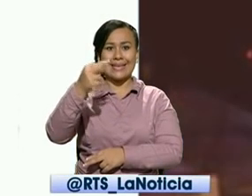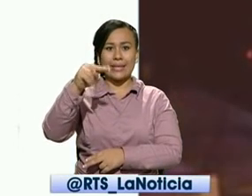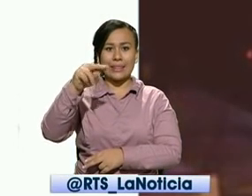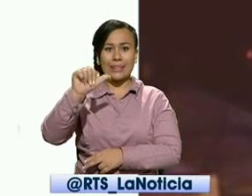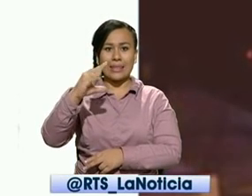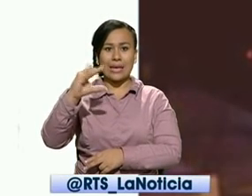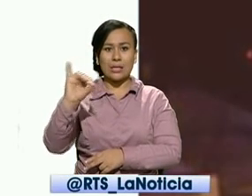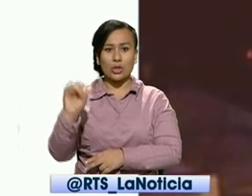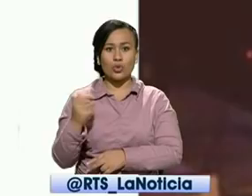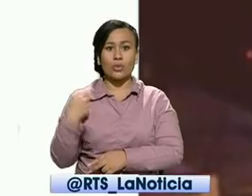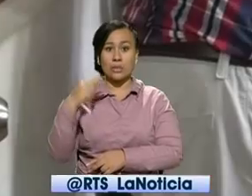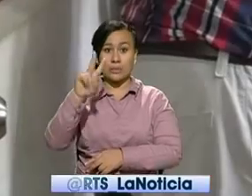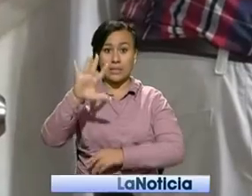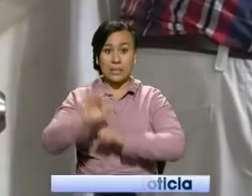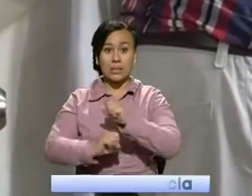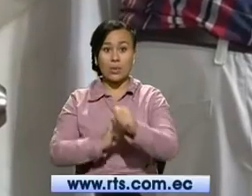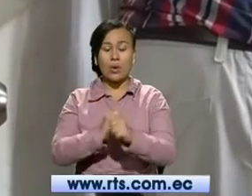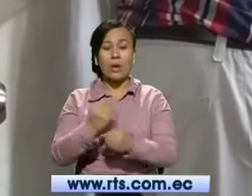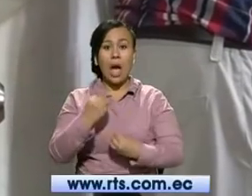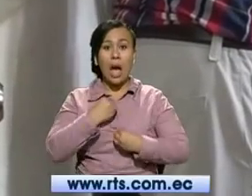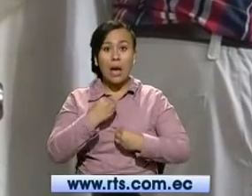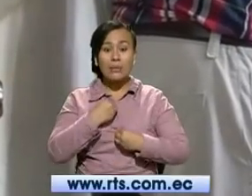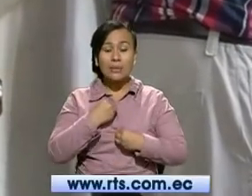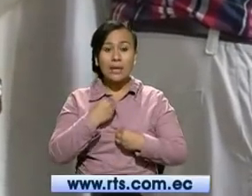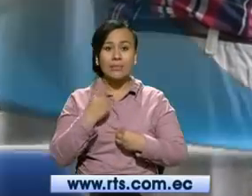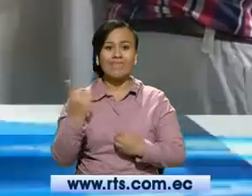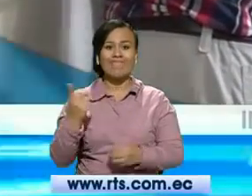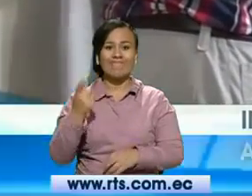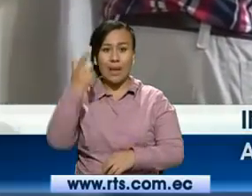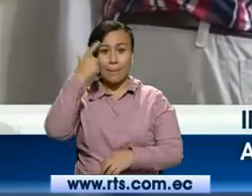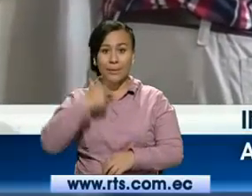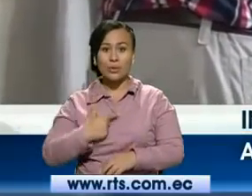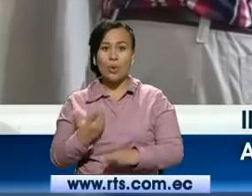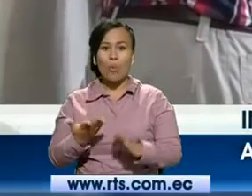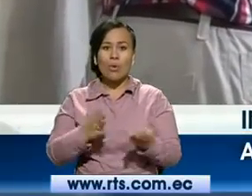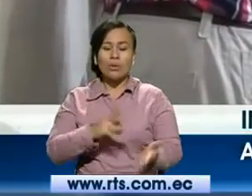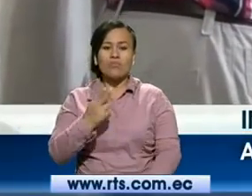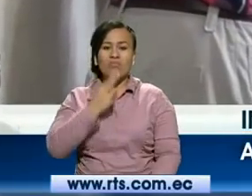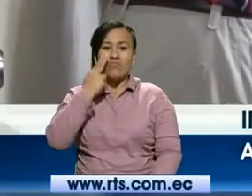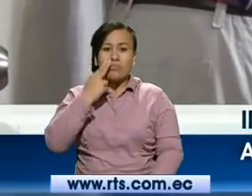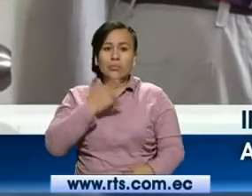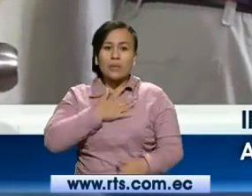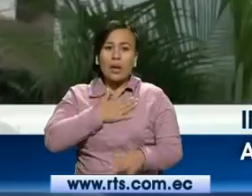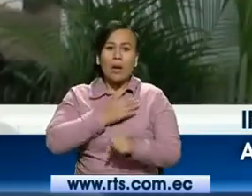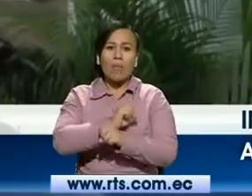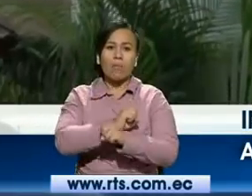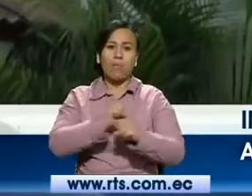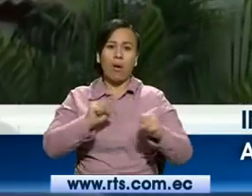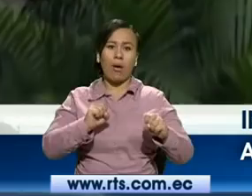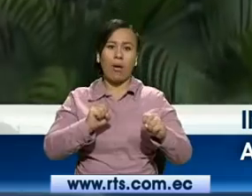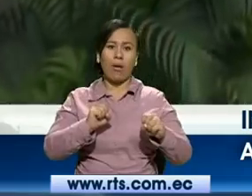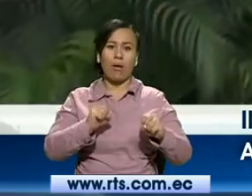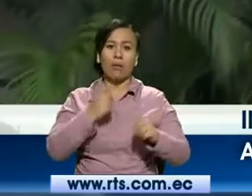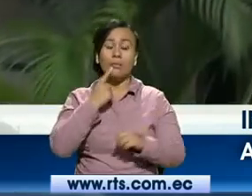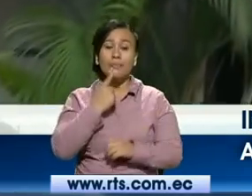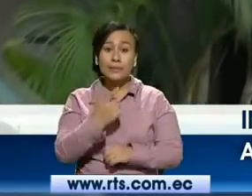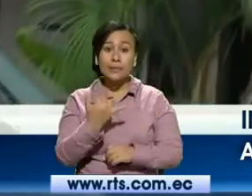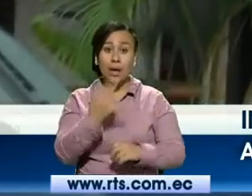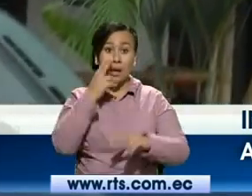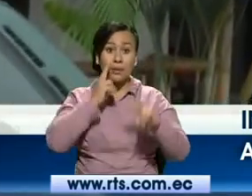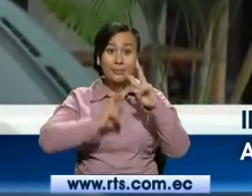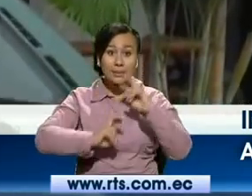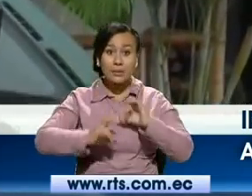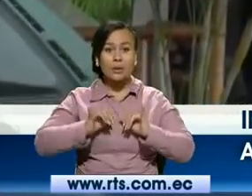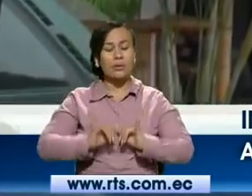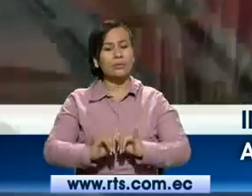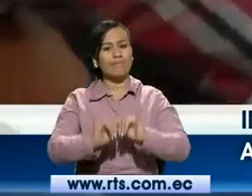Stacy, de 25 años, arrojó como resultado que murió por un paro cardiorrespiratorio. Las investigaciones siguen y